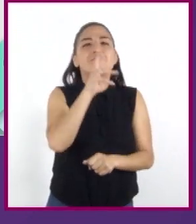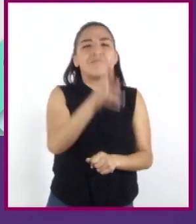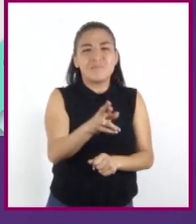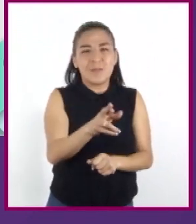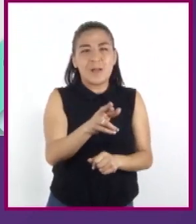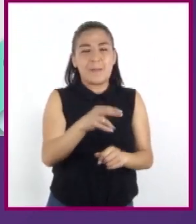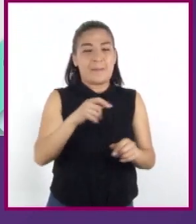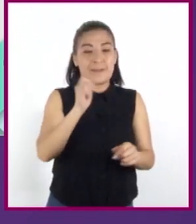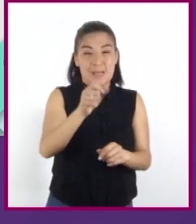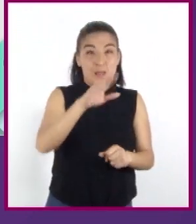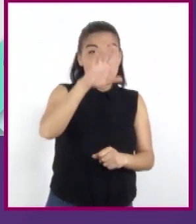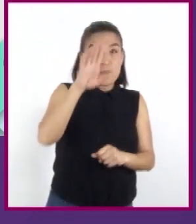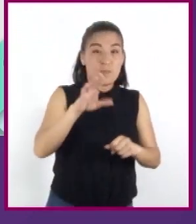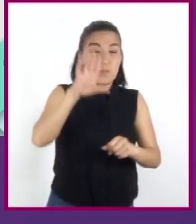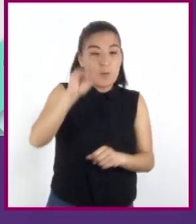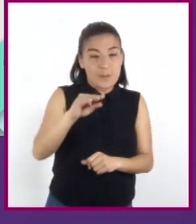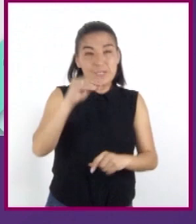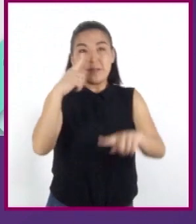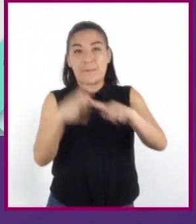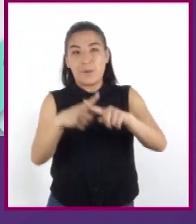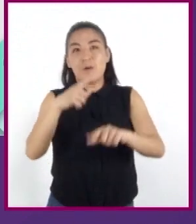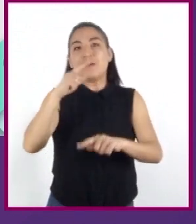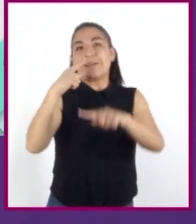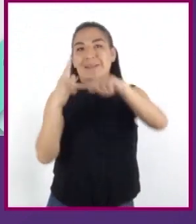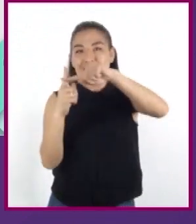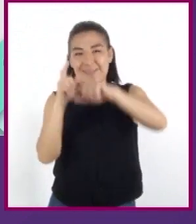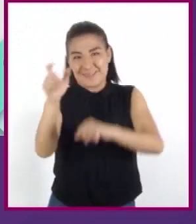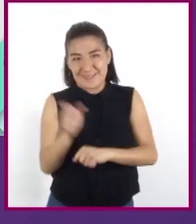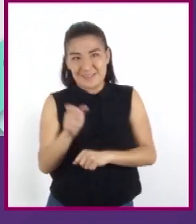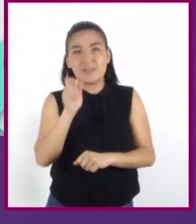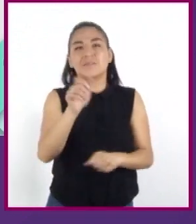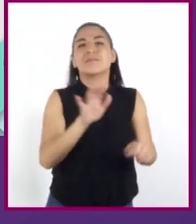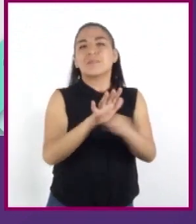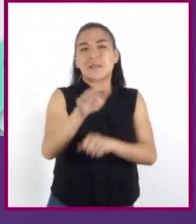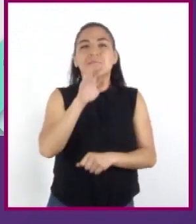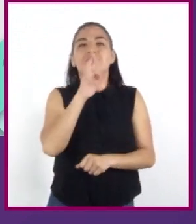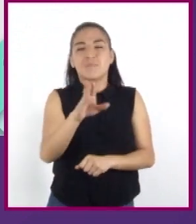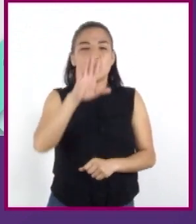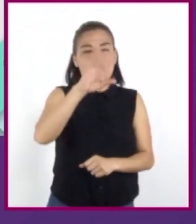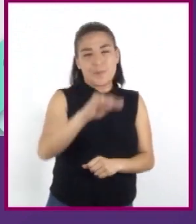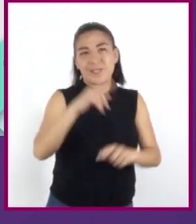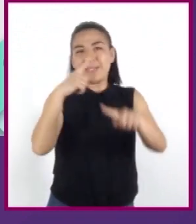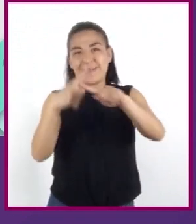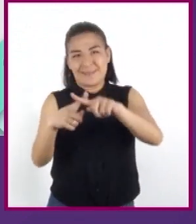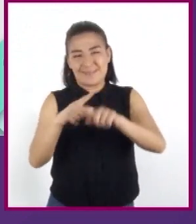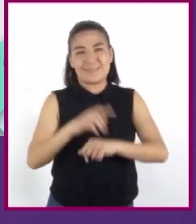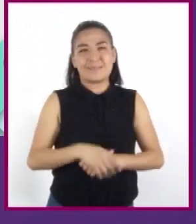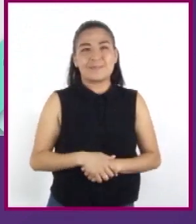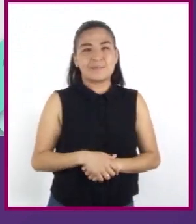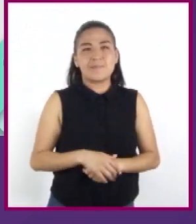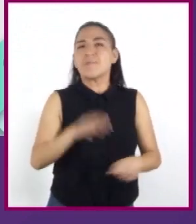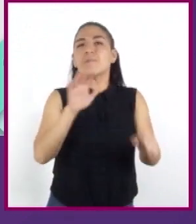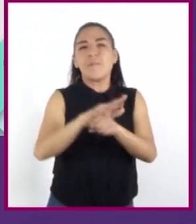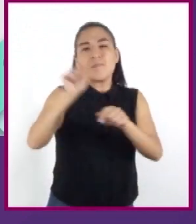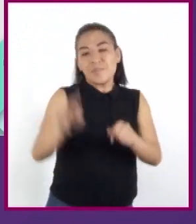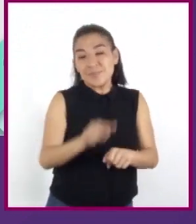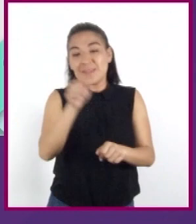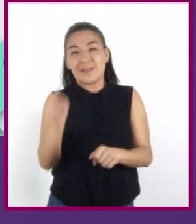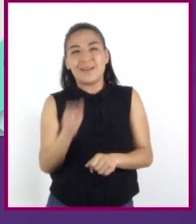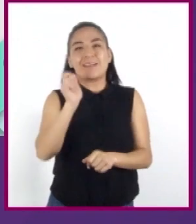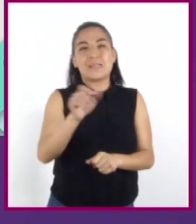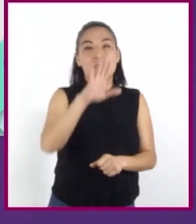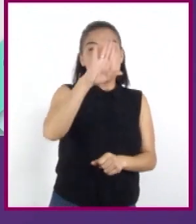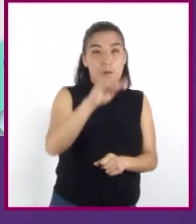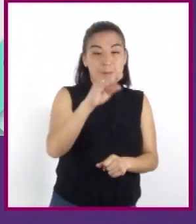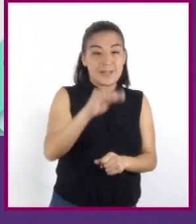multiplicar 90 por x da como resultado 90x. El siguiente paso es multiplicar el